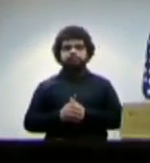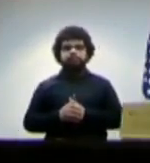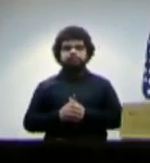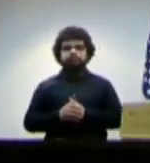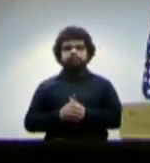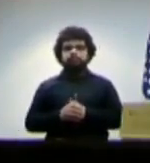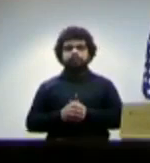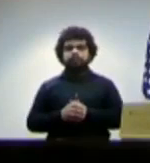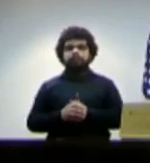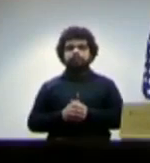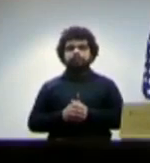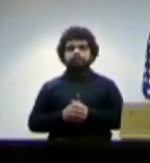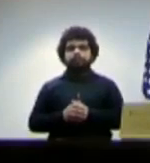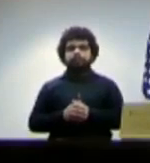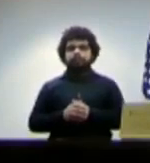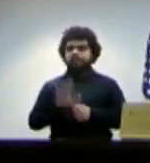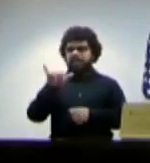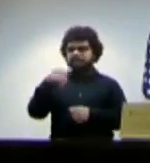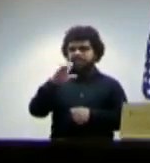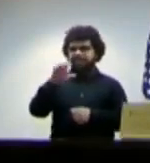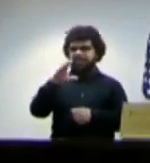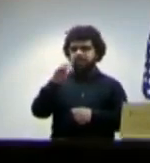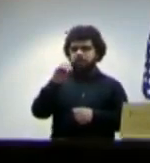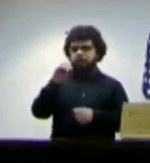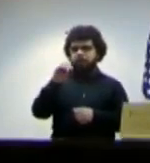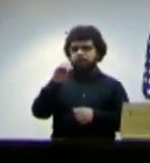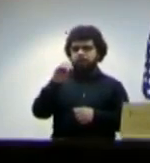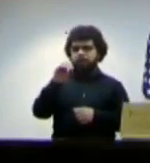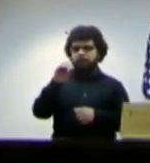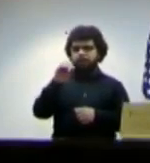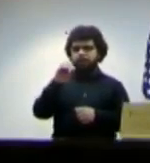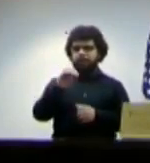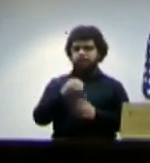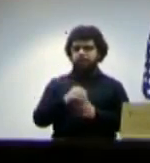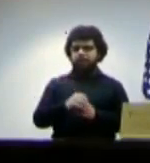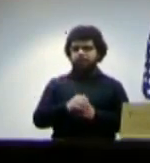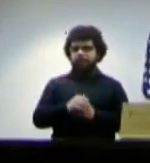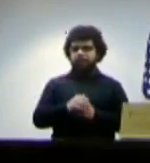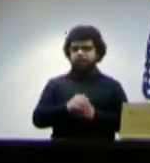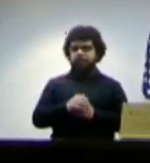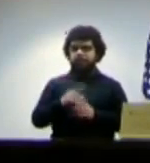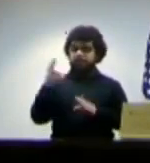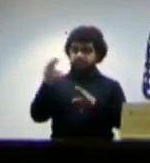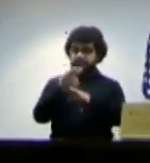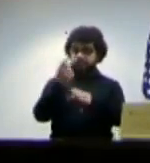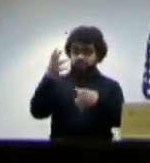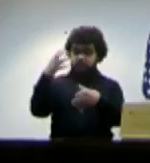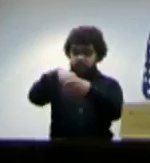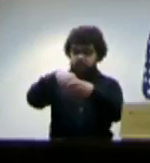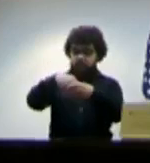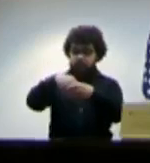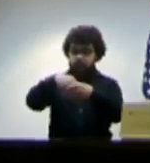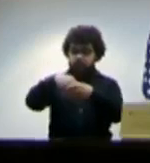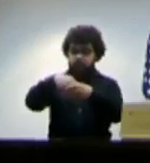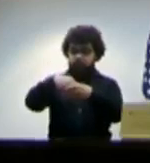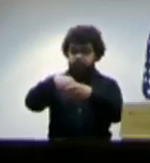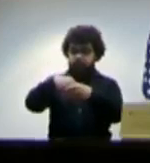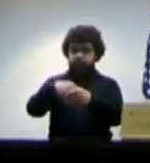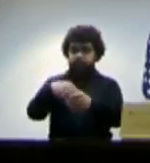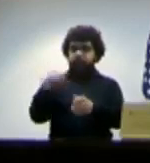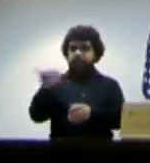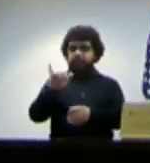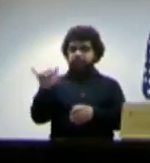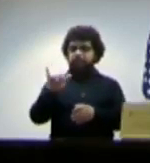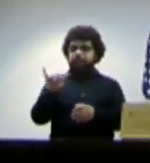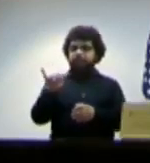Y esa está, la de Ecoeléctrica está entre, o sea, dentro de Ecoeléctrica, esas turbinas de combustión también están